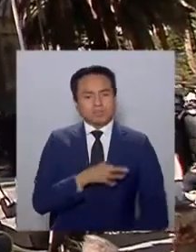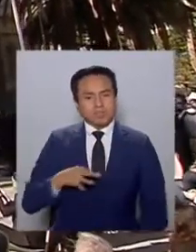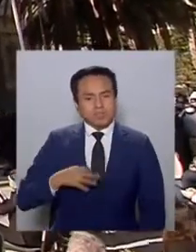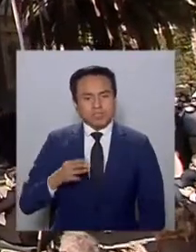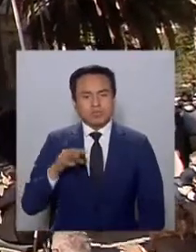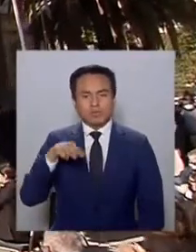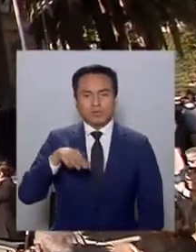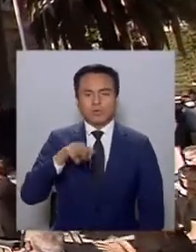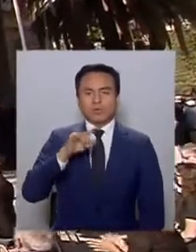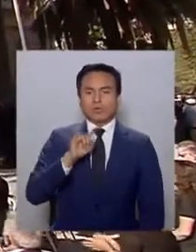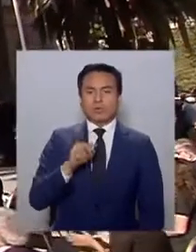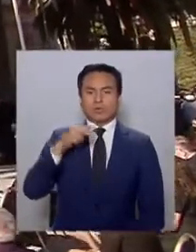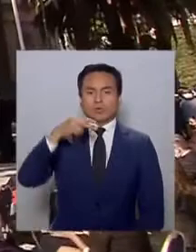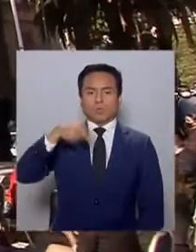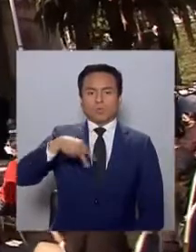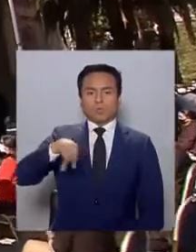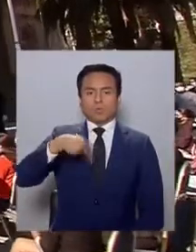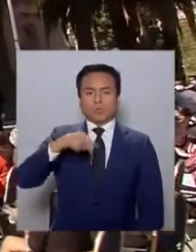ministro Muñoz.